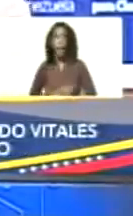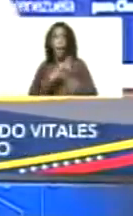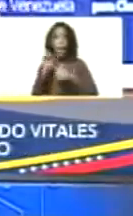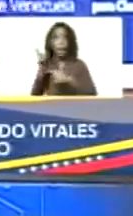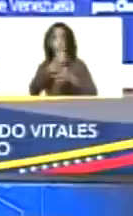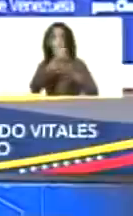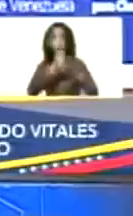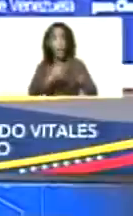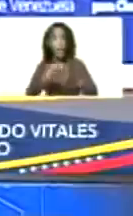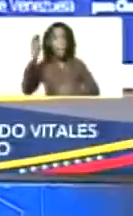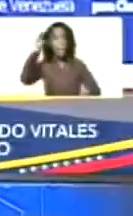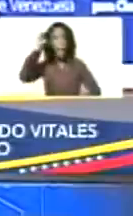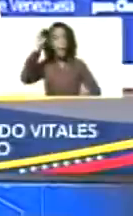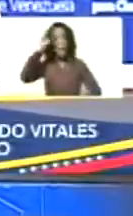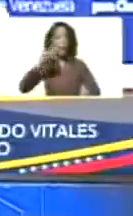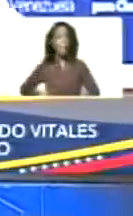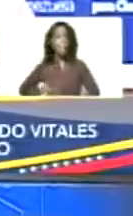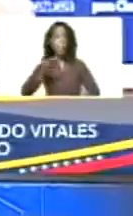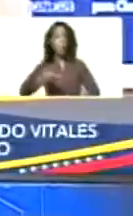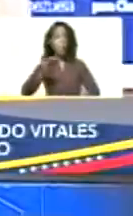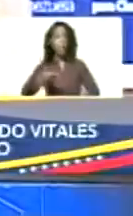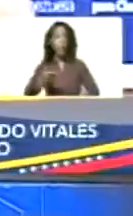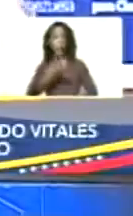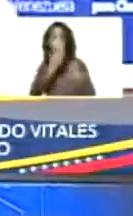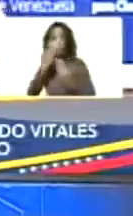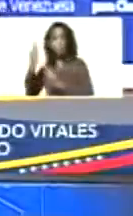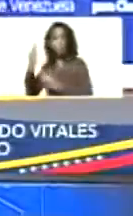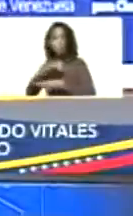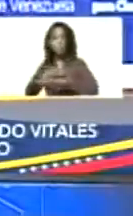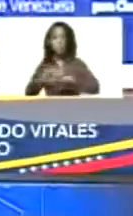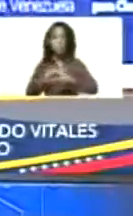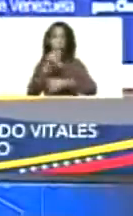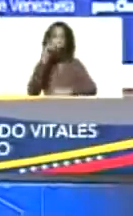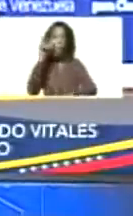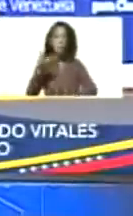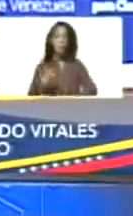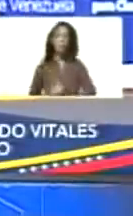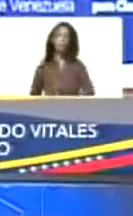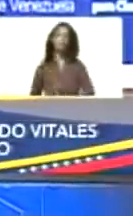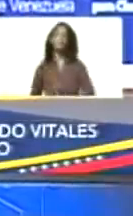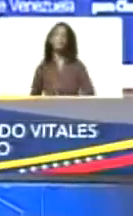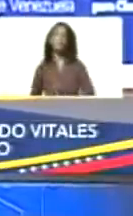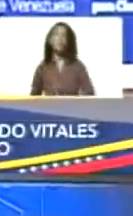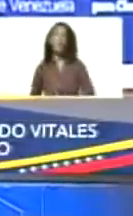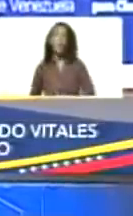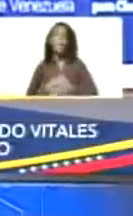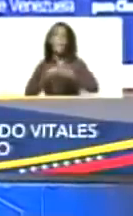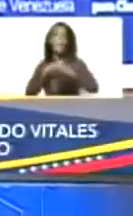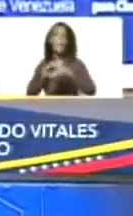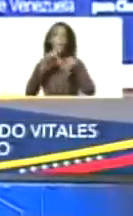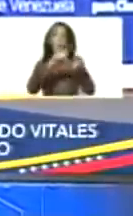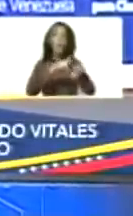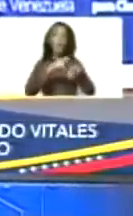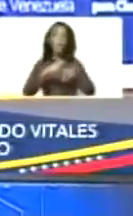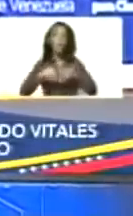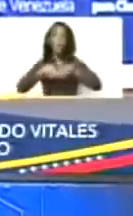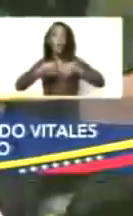línea maestra. Ahí está el ministro Castro Soteldo, ministro de Agricultura,